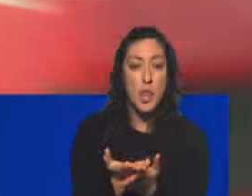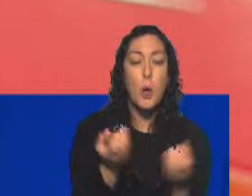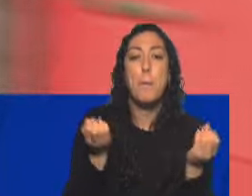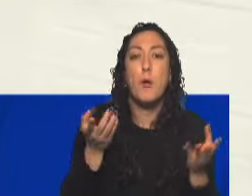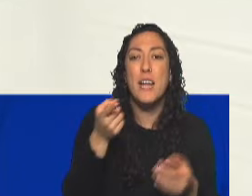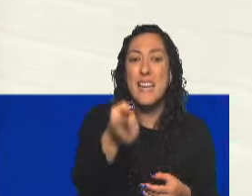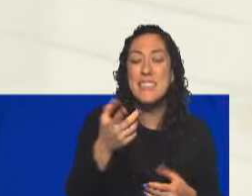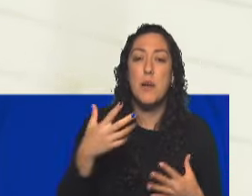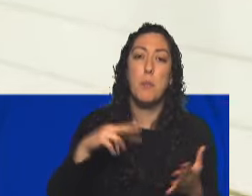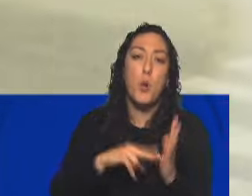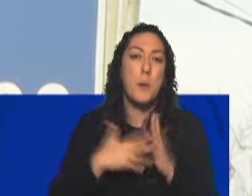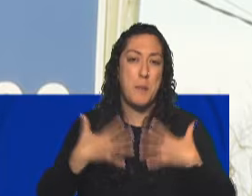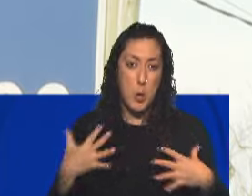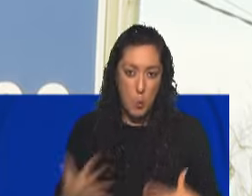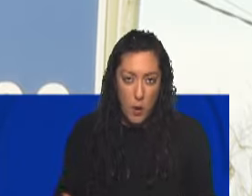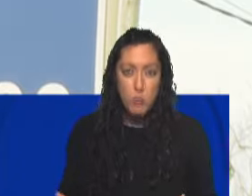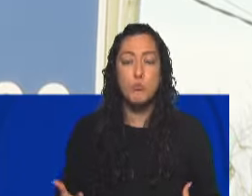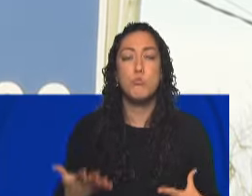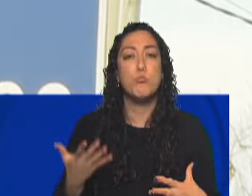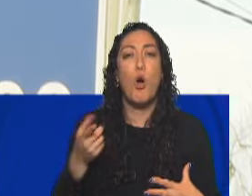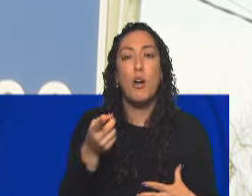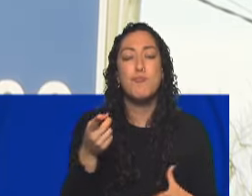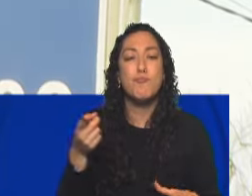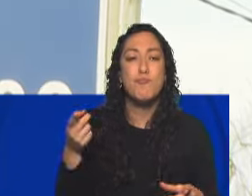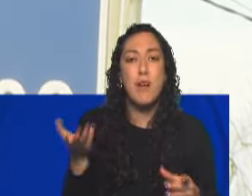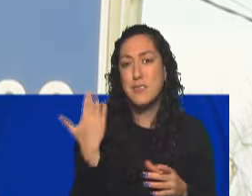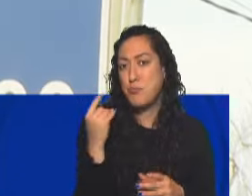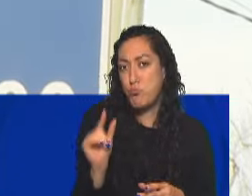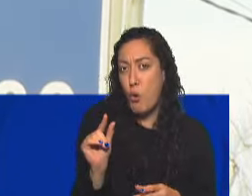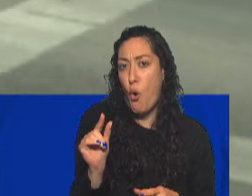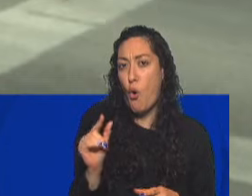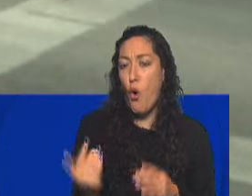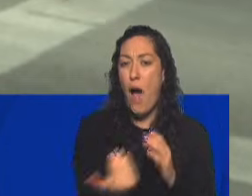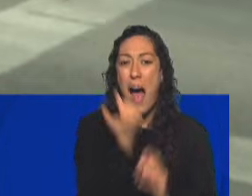incapacidad física. Presentaba secuelas de un reciente